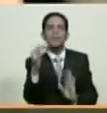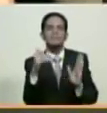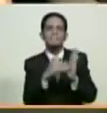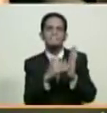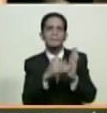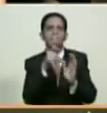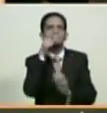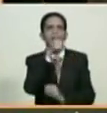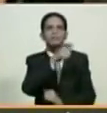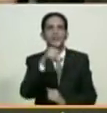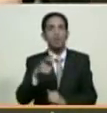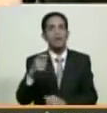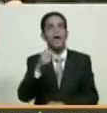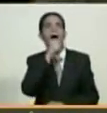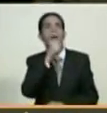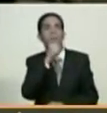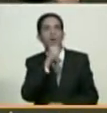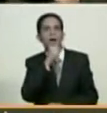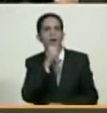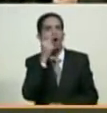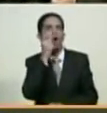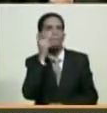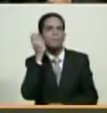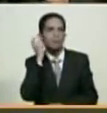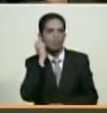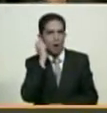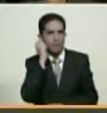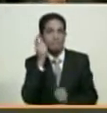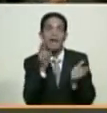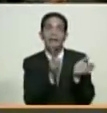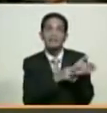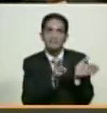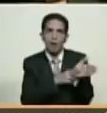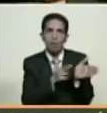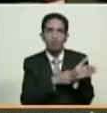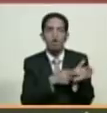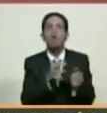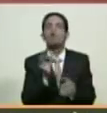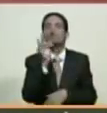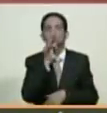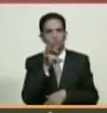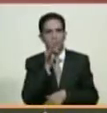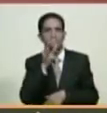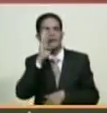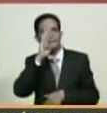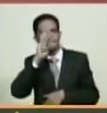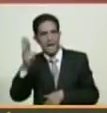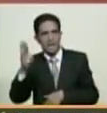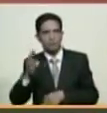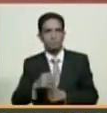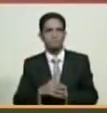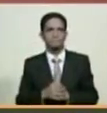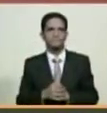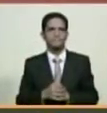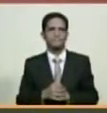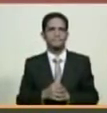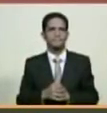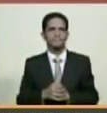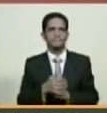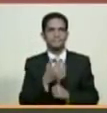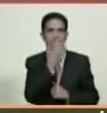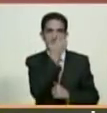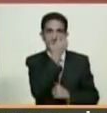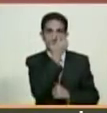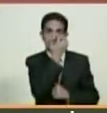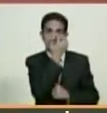3.655.536 pensionados y pensionadas del Seguro Social siguen cobrando por sus cuentas habituales del banco. Solamente